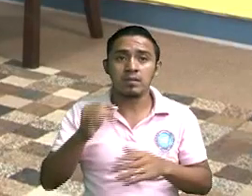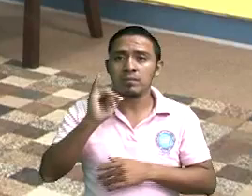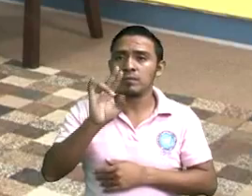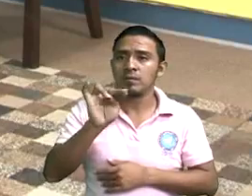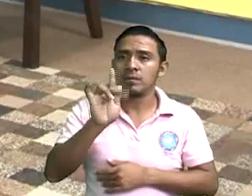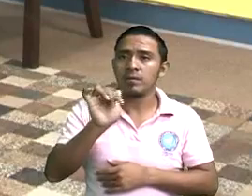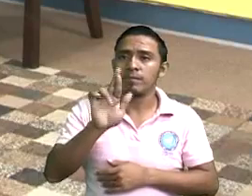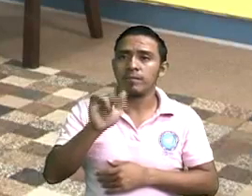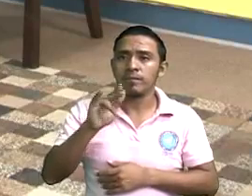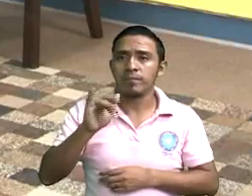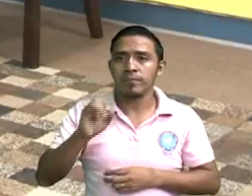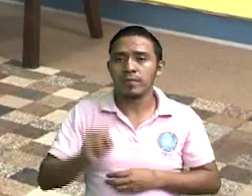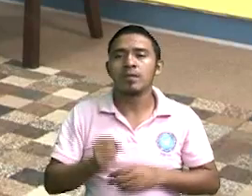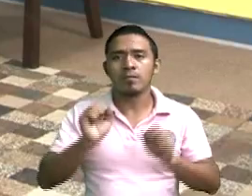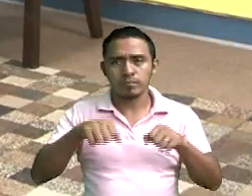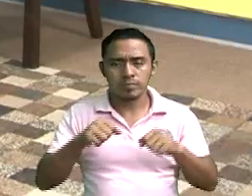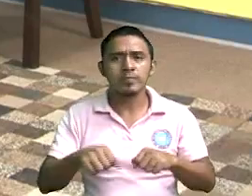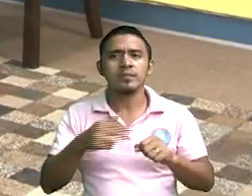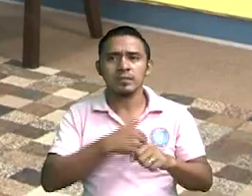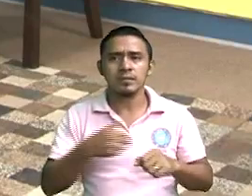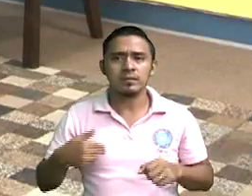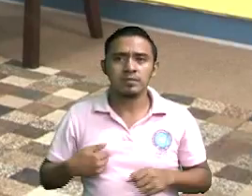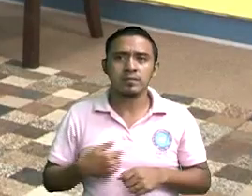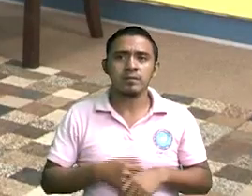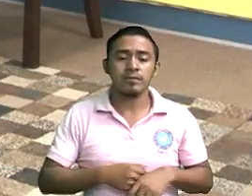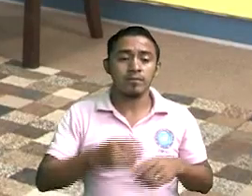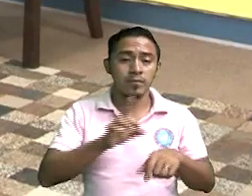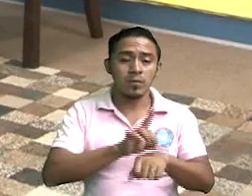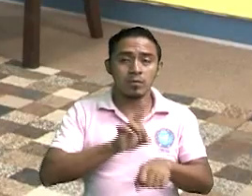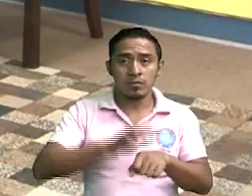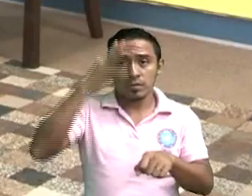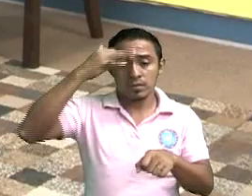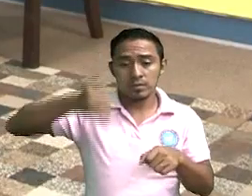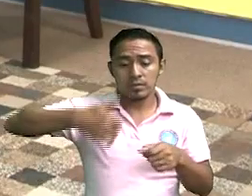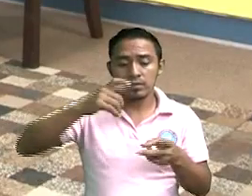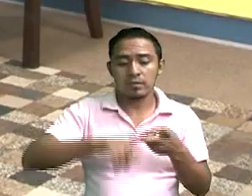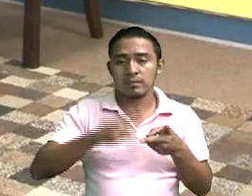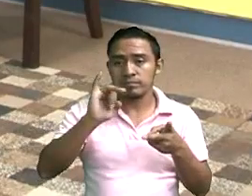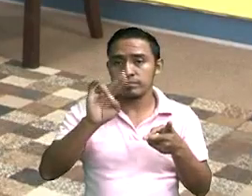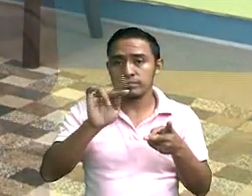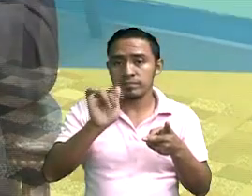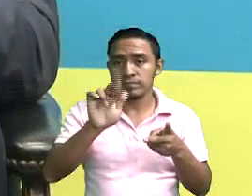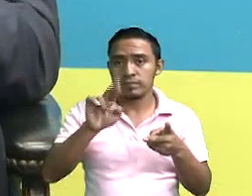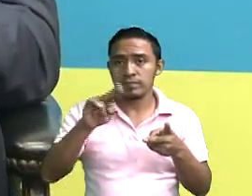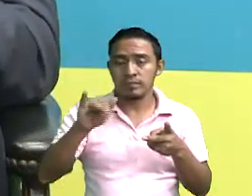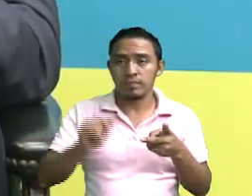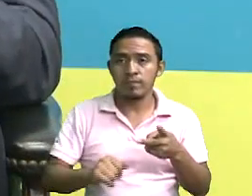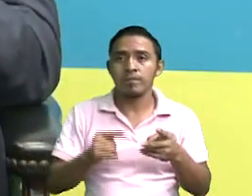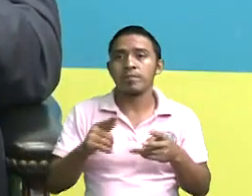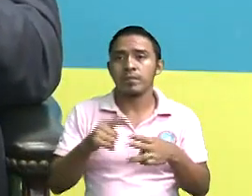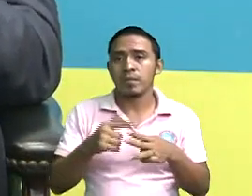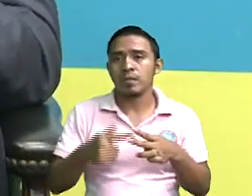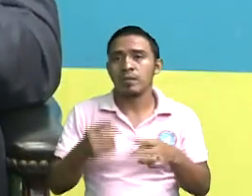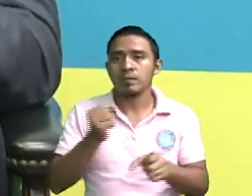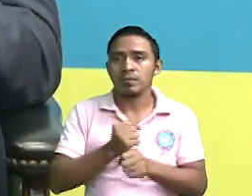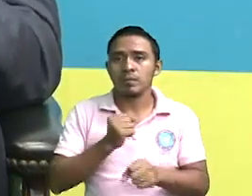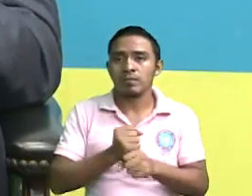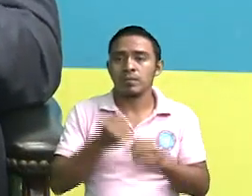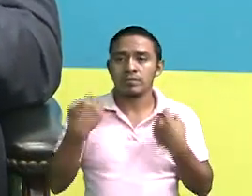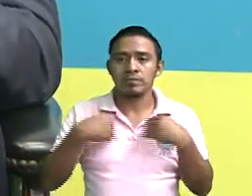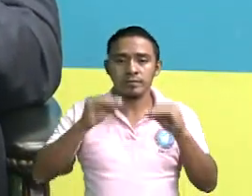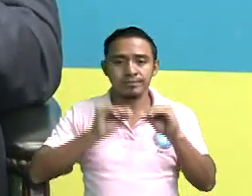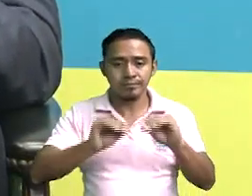internista, por ejemplo, en este caso. Claro que sí. De hecho, el médico general, el médico internista, y nosotros también hacemos un trabajo